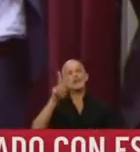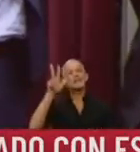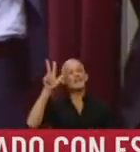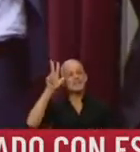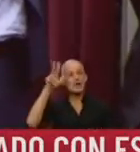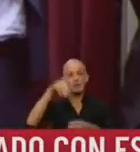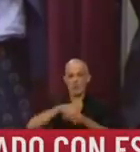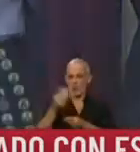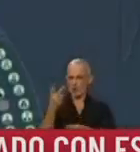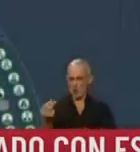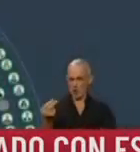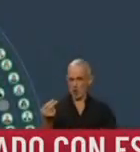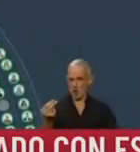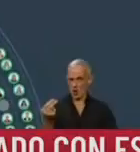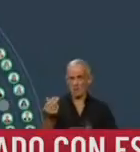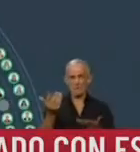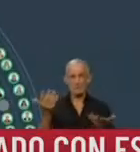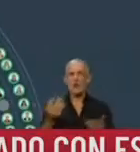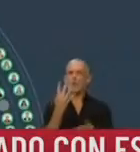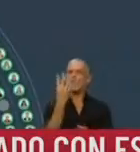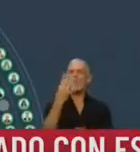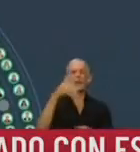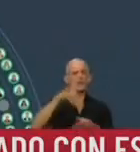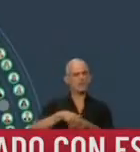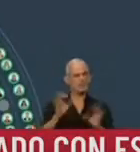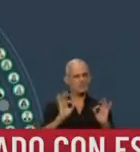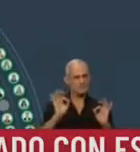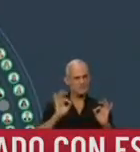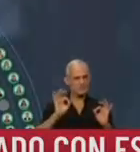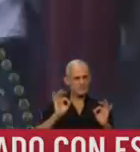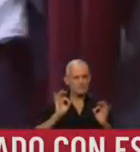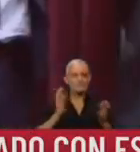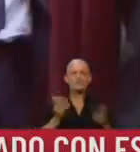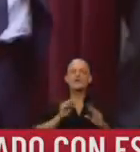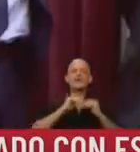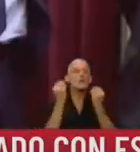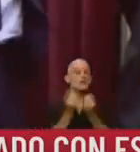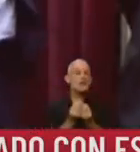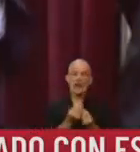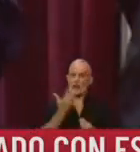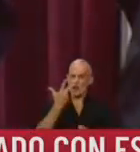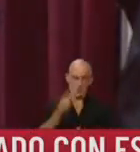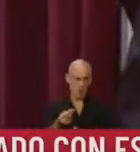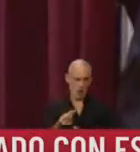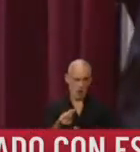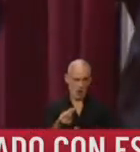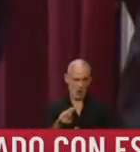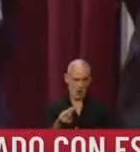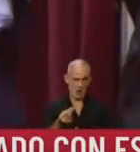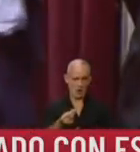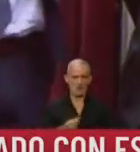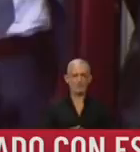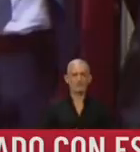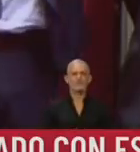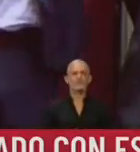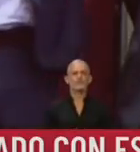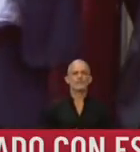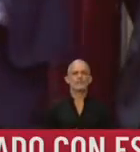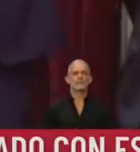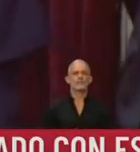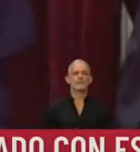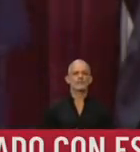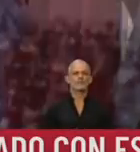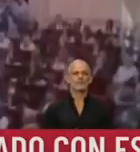no sabía por qué era, del presidente del bloque de diputados oficialistas, y desencadenó lo